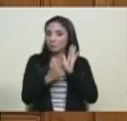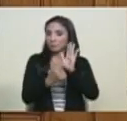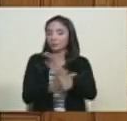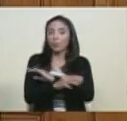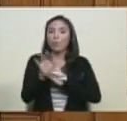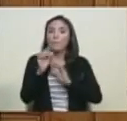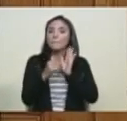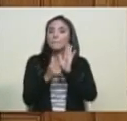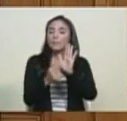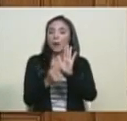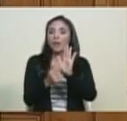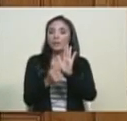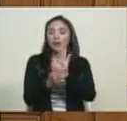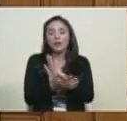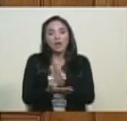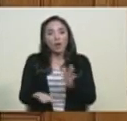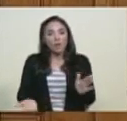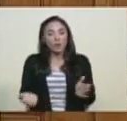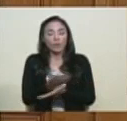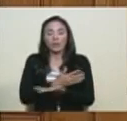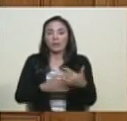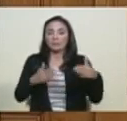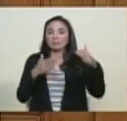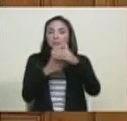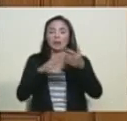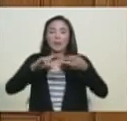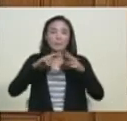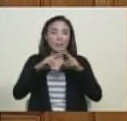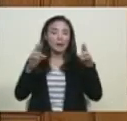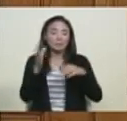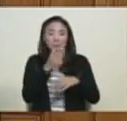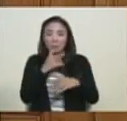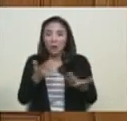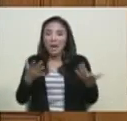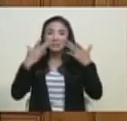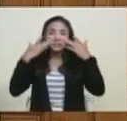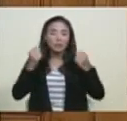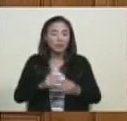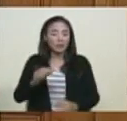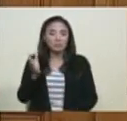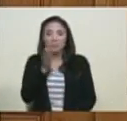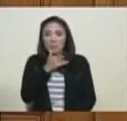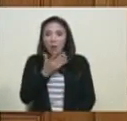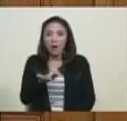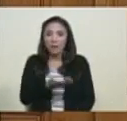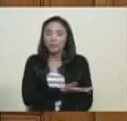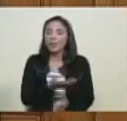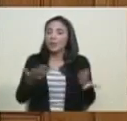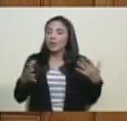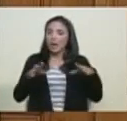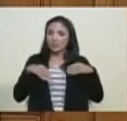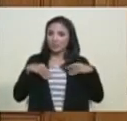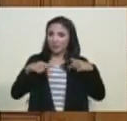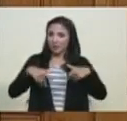conspiración contra la paz y la seguridad y la democracia venezolana. No lo podemos